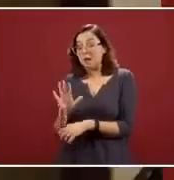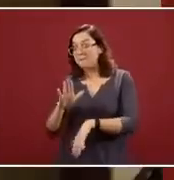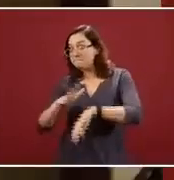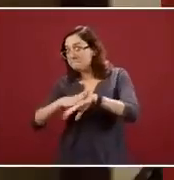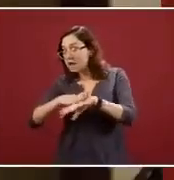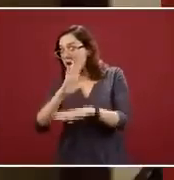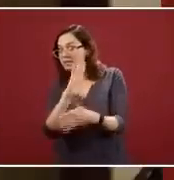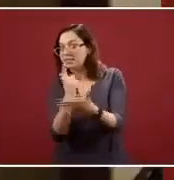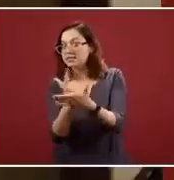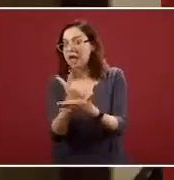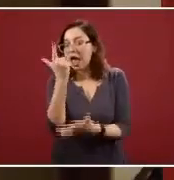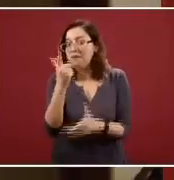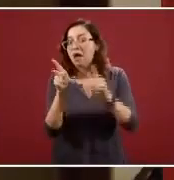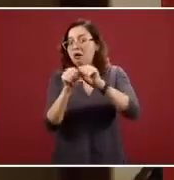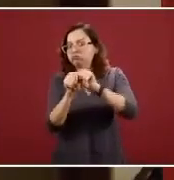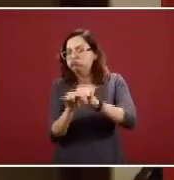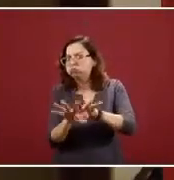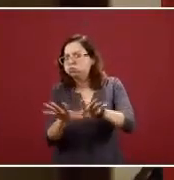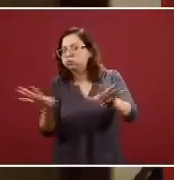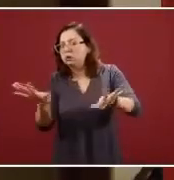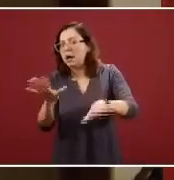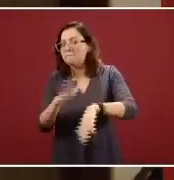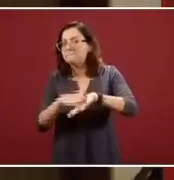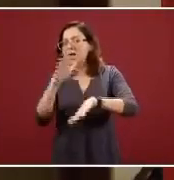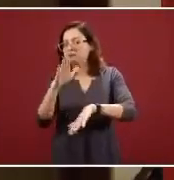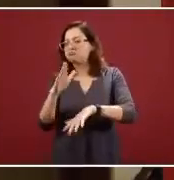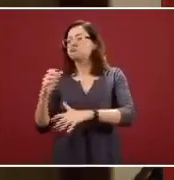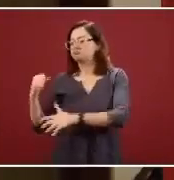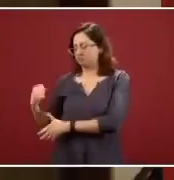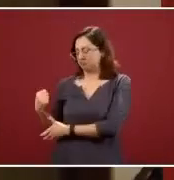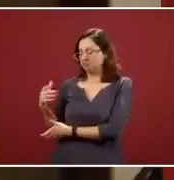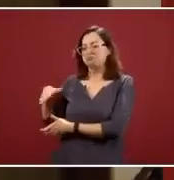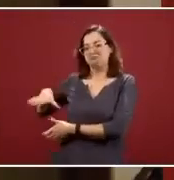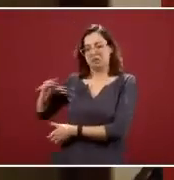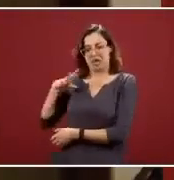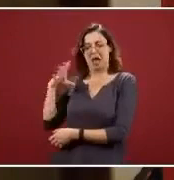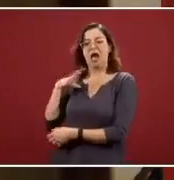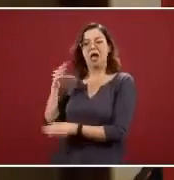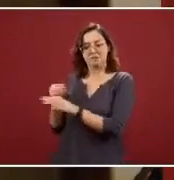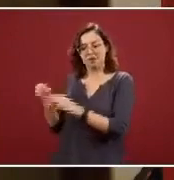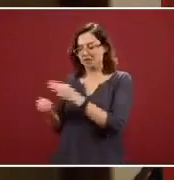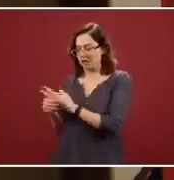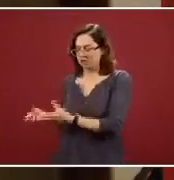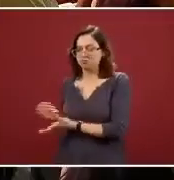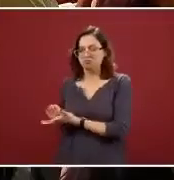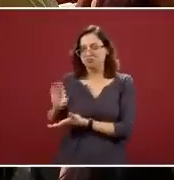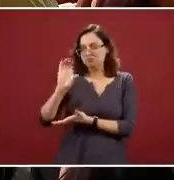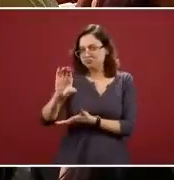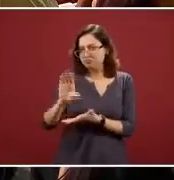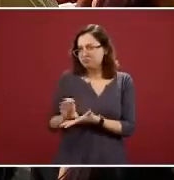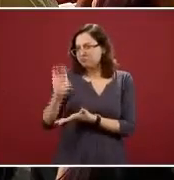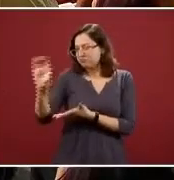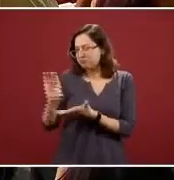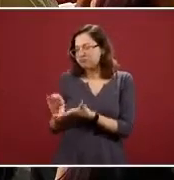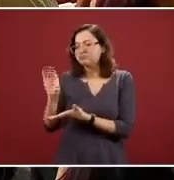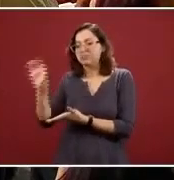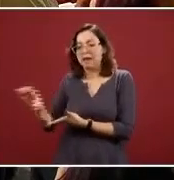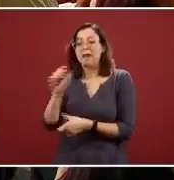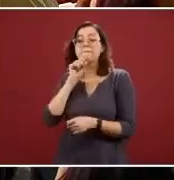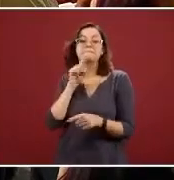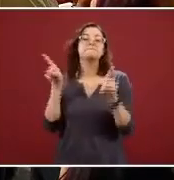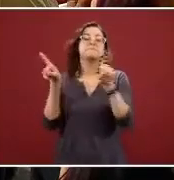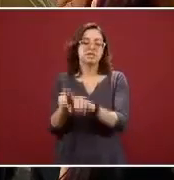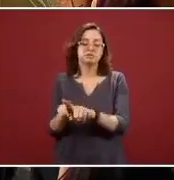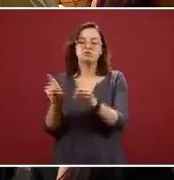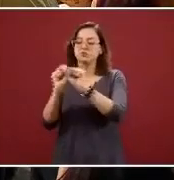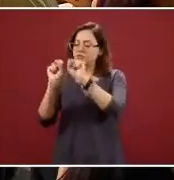gravedad o de mayor dispersión epidémica, podamos distribuir específicamente a estos lugares, y hemos diseñado también un sistema que nos